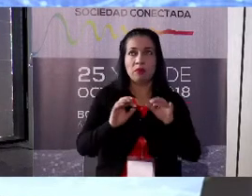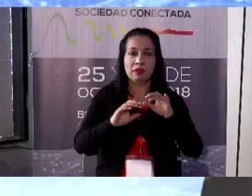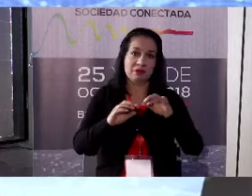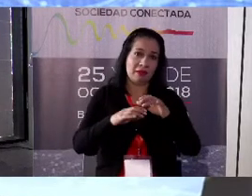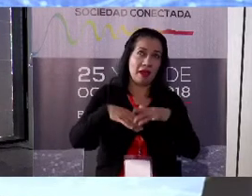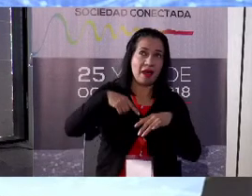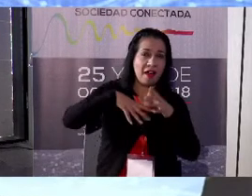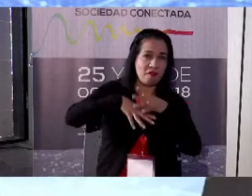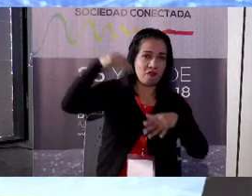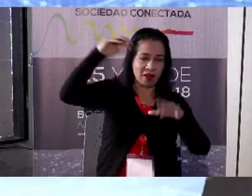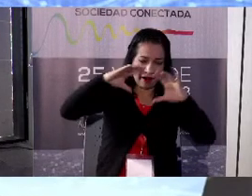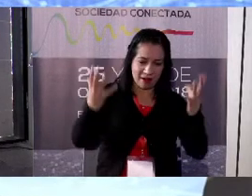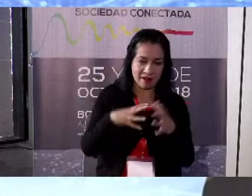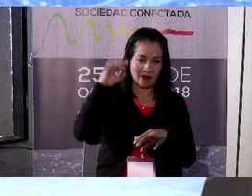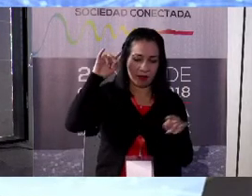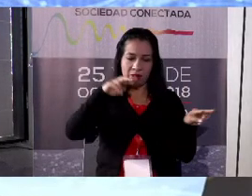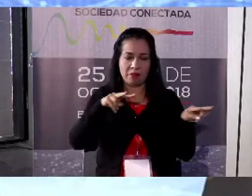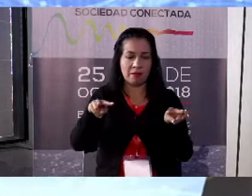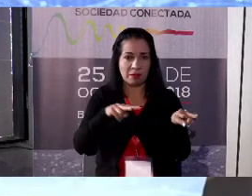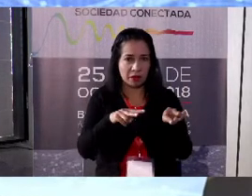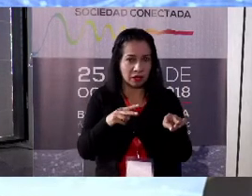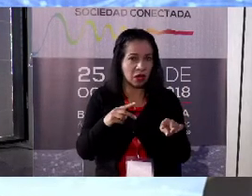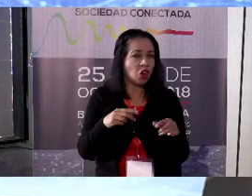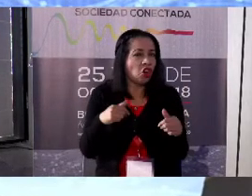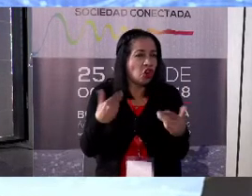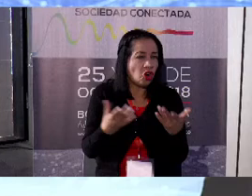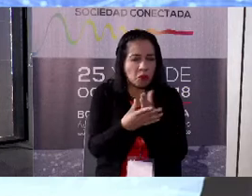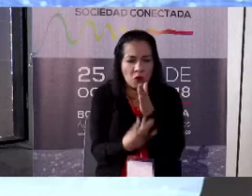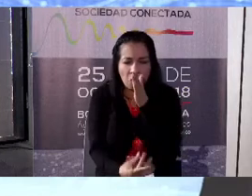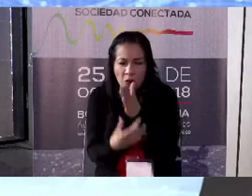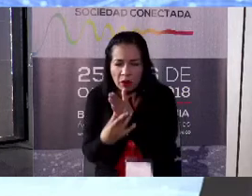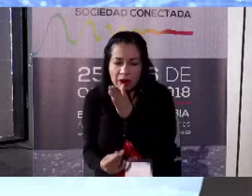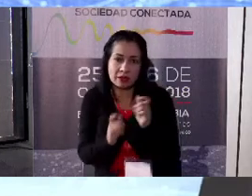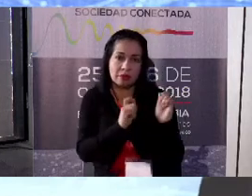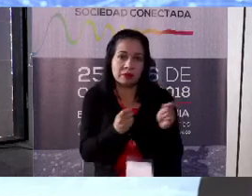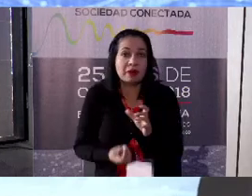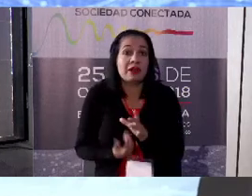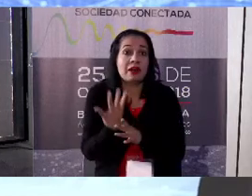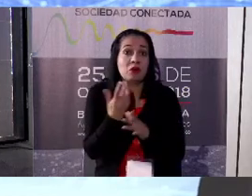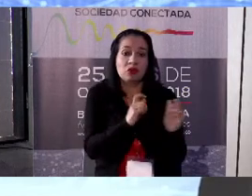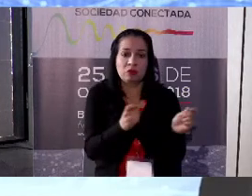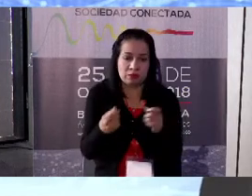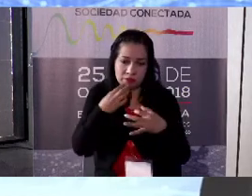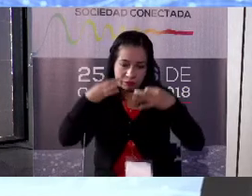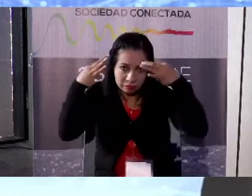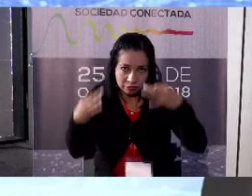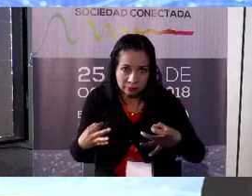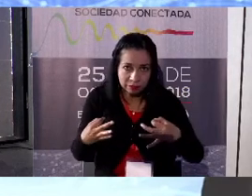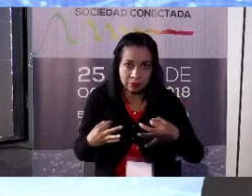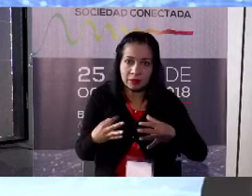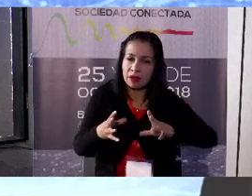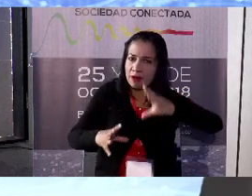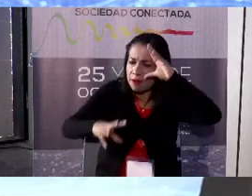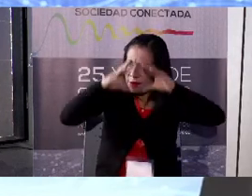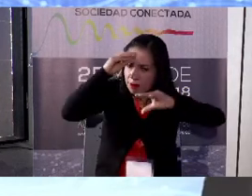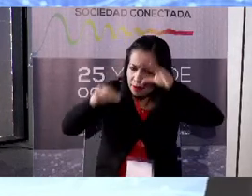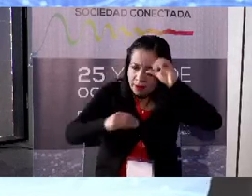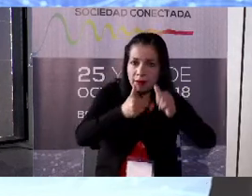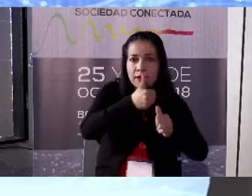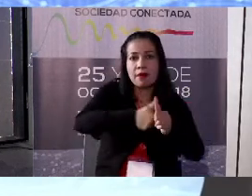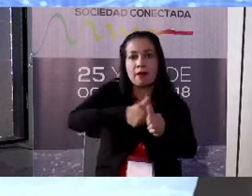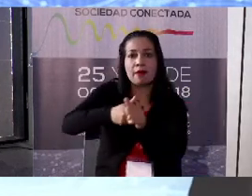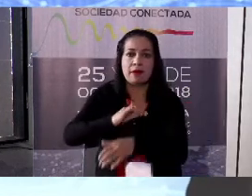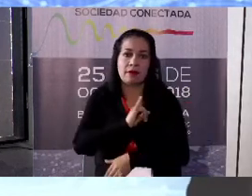espacio permitiendo la asignación de recursos en tiempo real medios de aprendizaje individualizados etcétera los otros